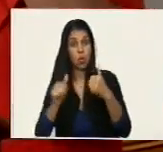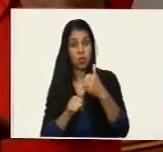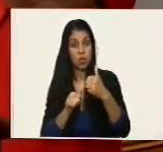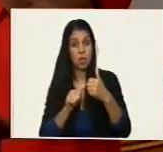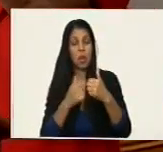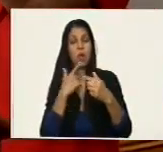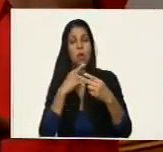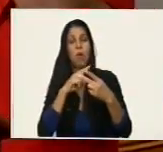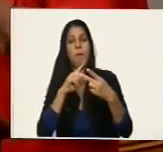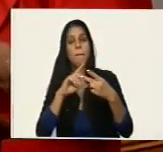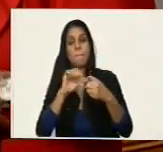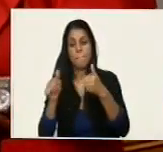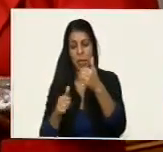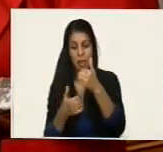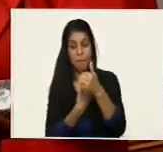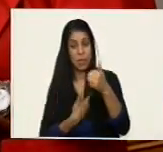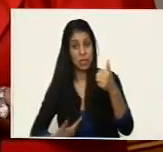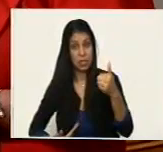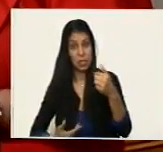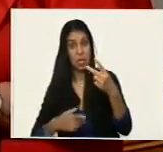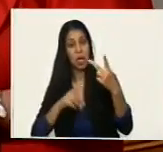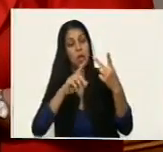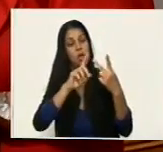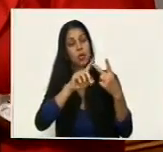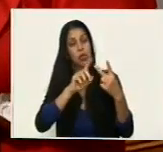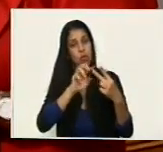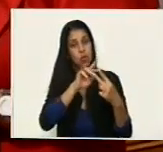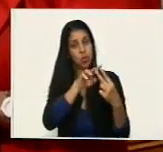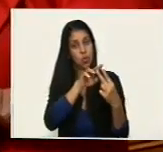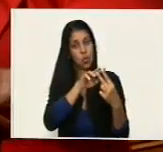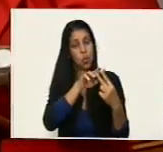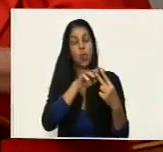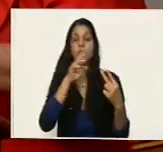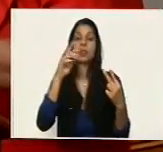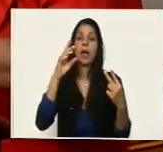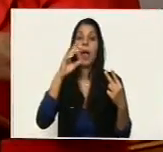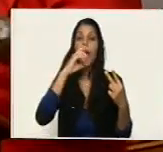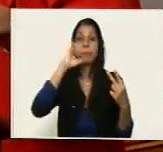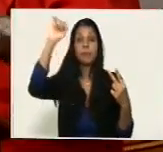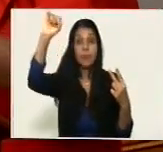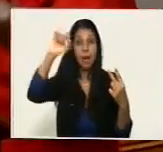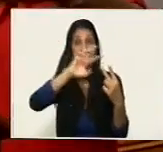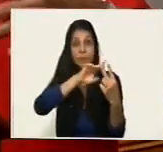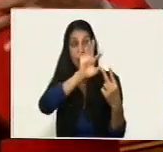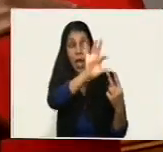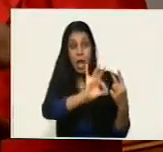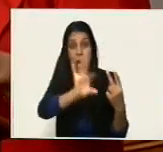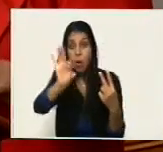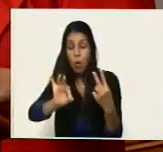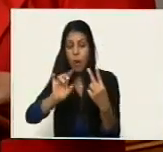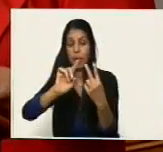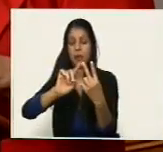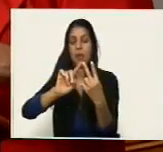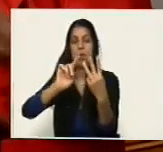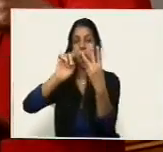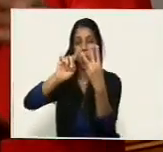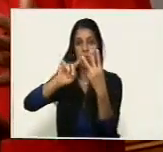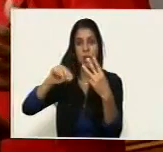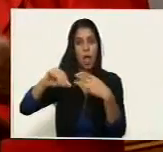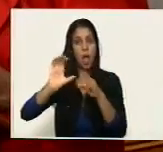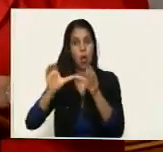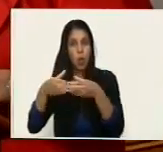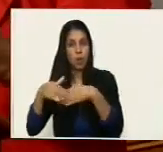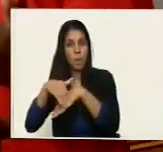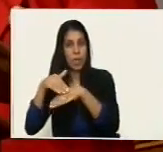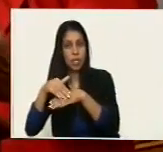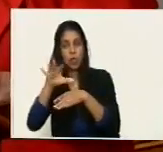y 2 del presidente de la República. Y ahora se deciden estos 2 candidatos que como ustedes saben,